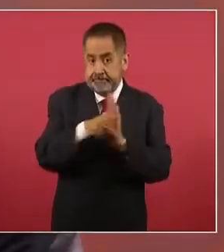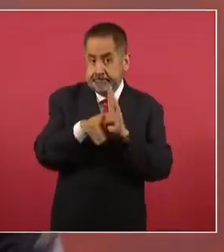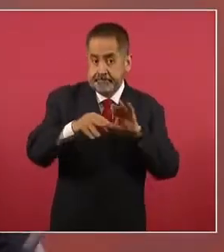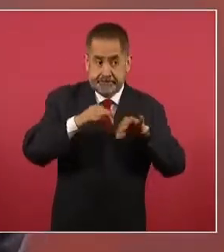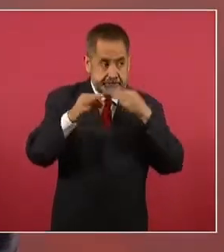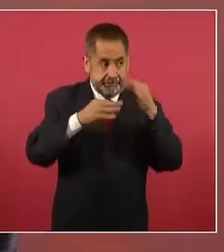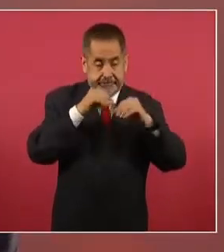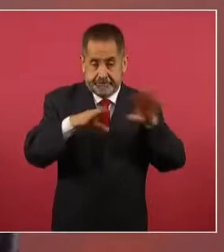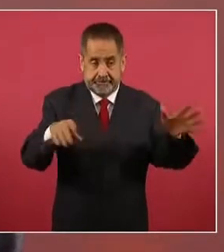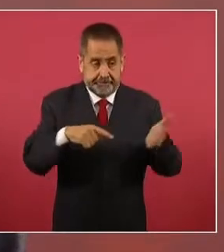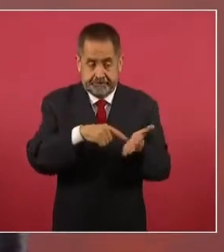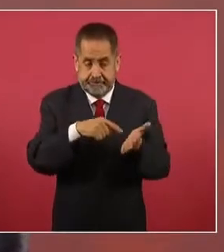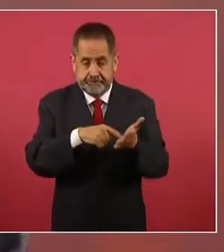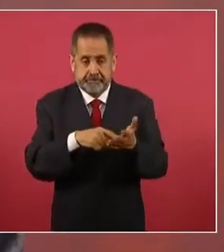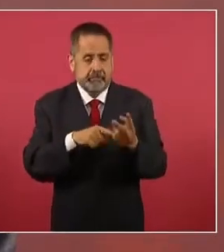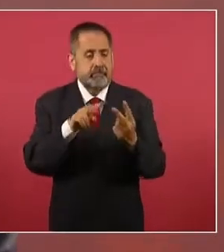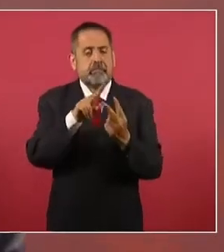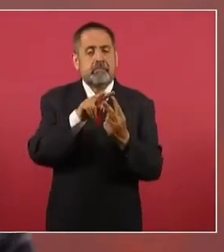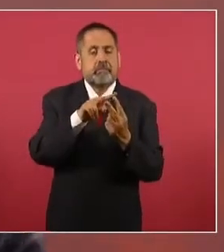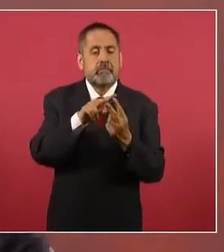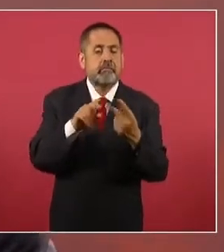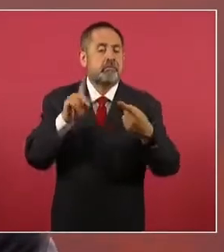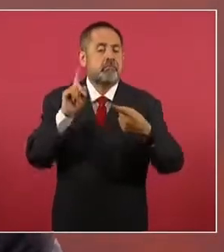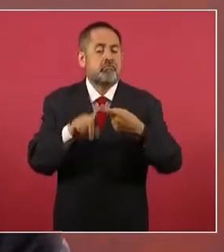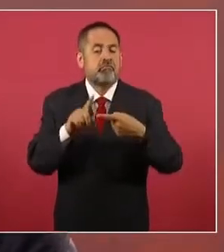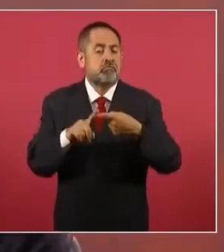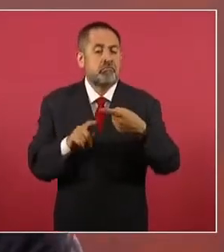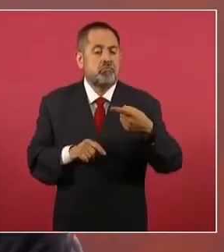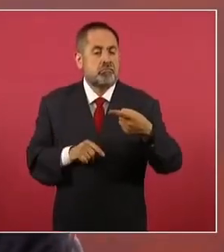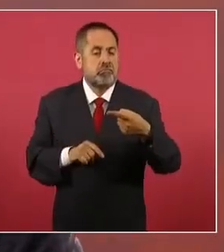en Estados Unidos era como